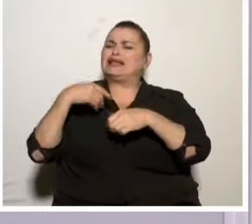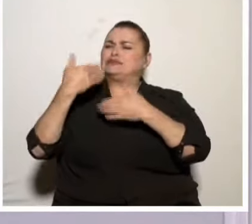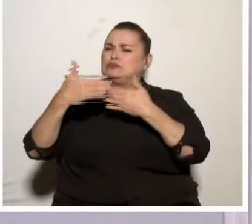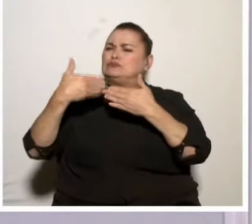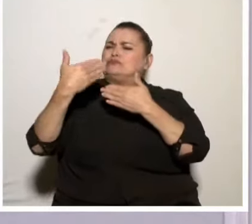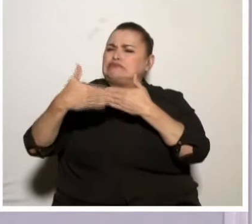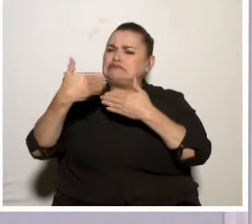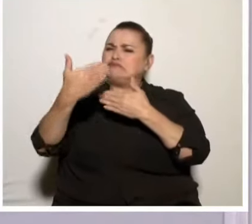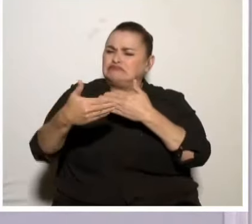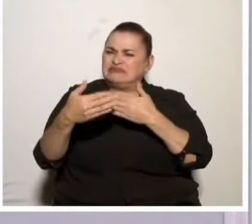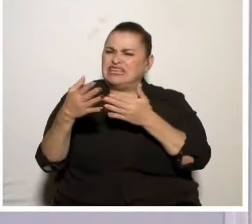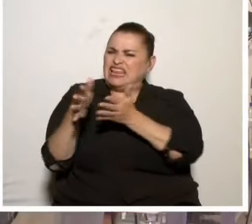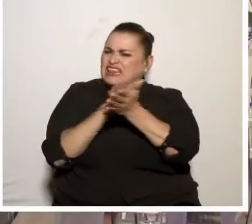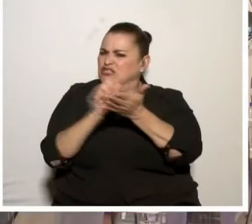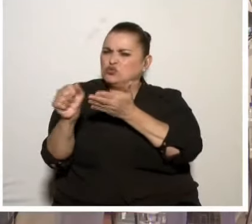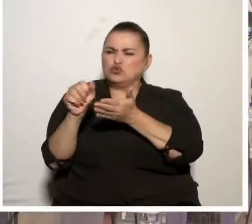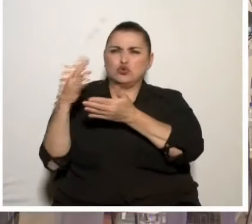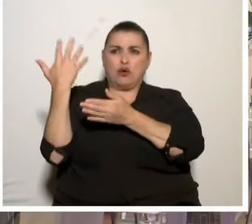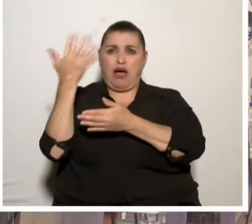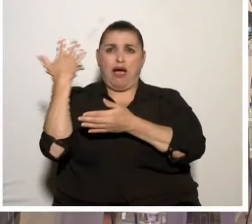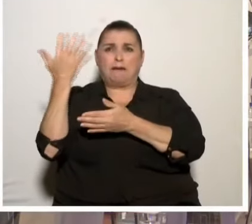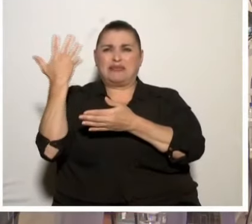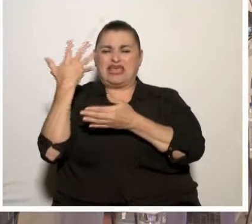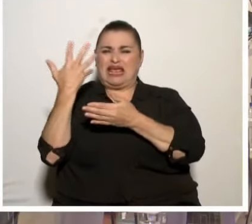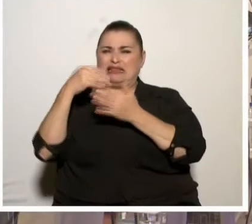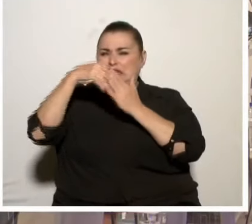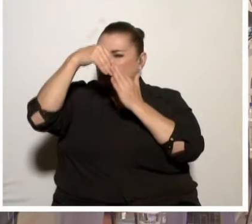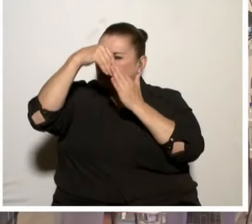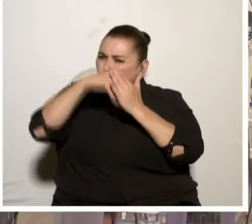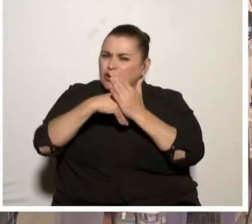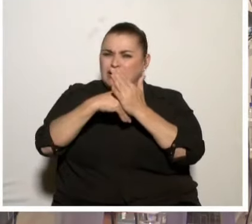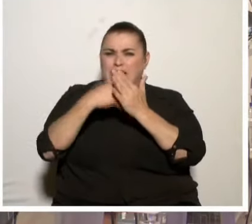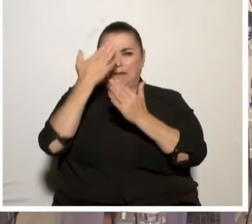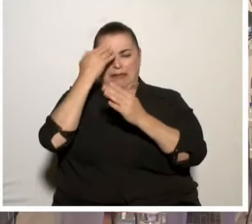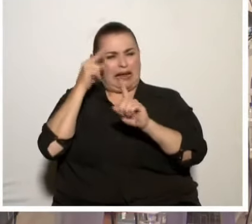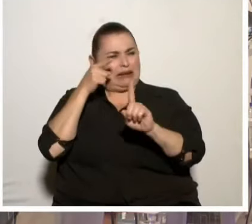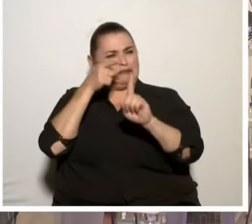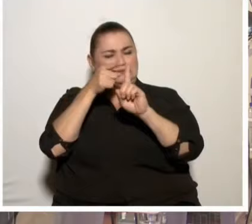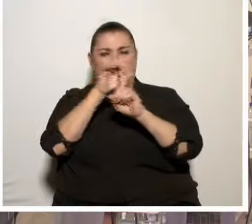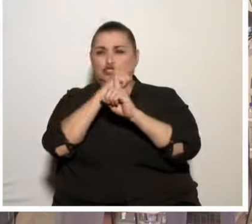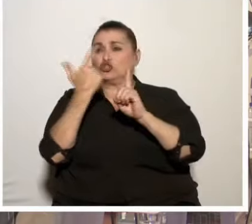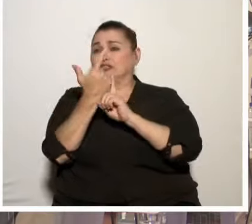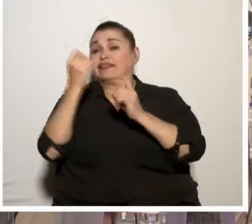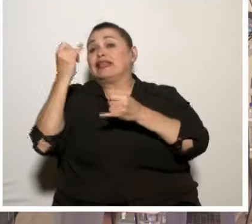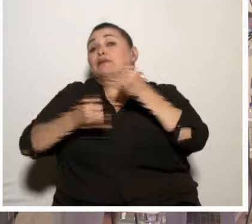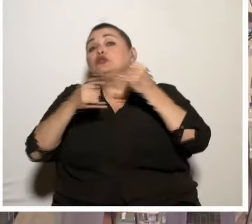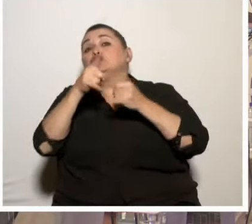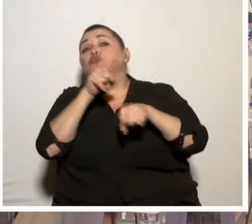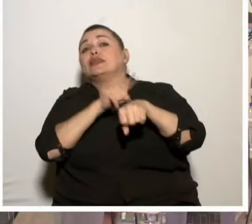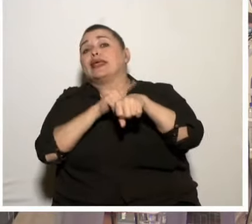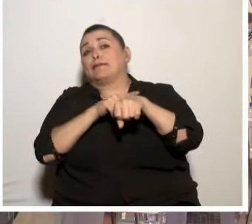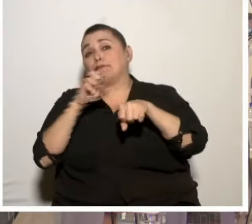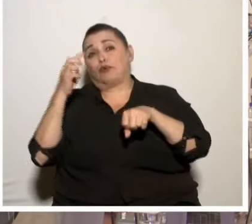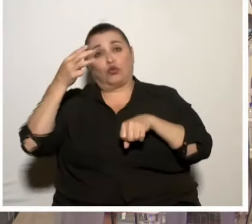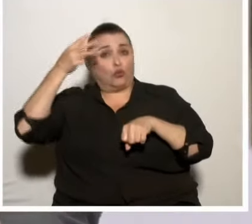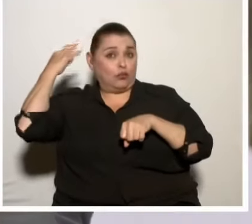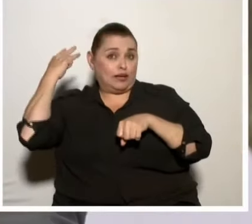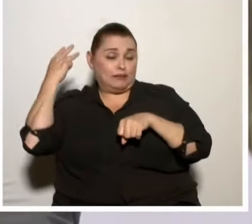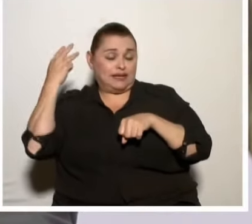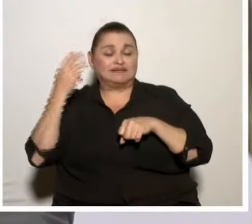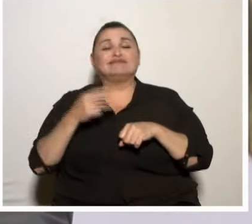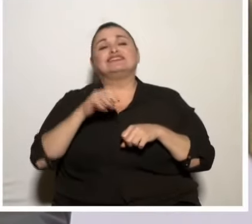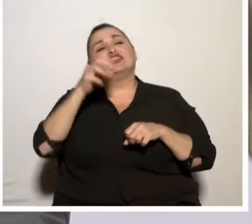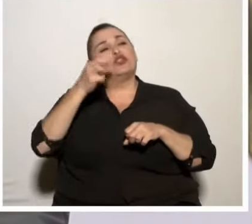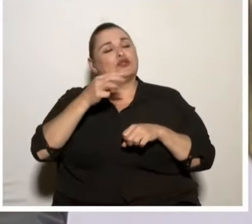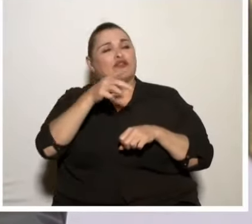vez y que solo destrucción del ambiente y ruina trae para la sociedad. ¿Ha terminado su tiempo, don Welmer? Fabricio. Don